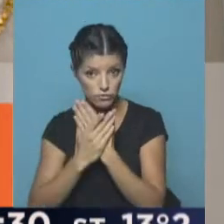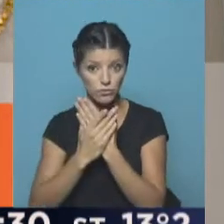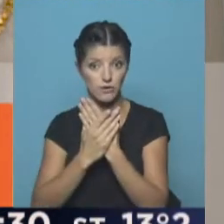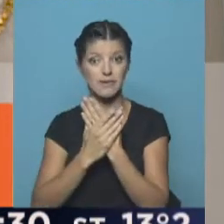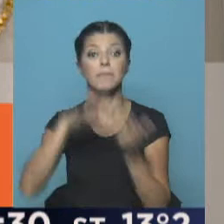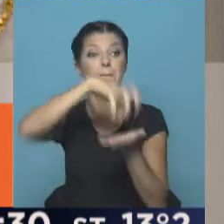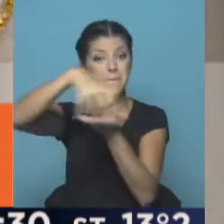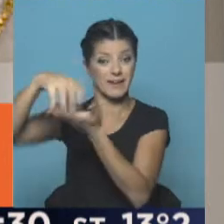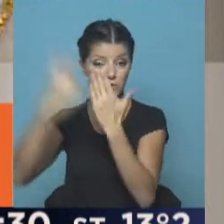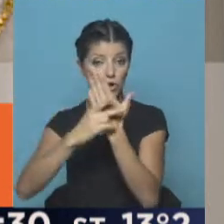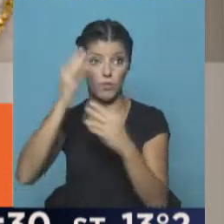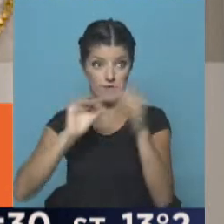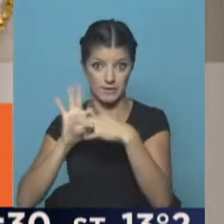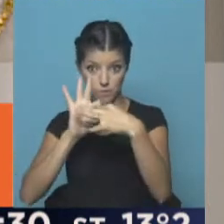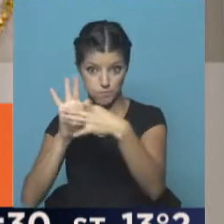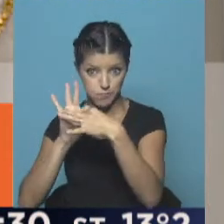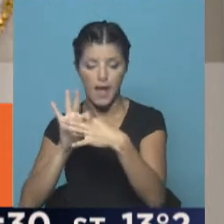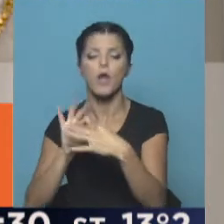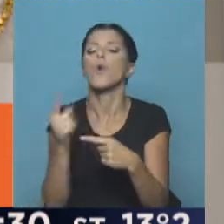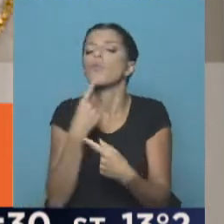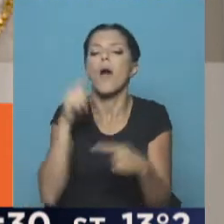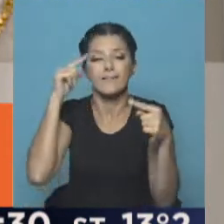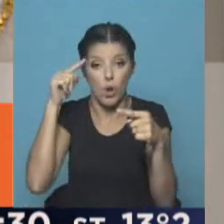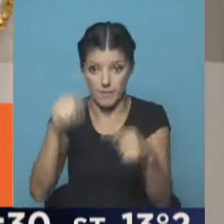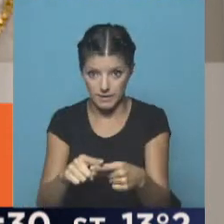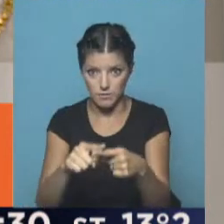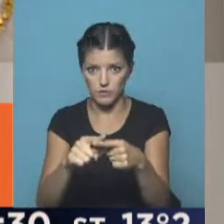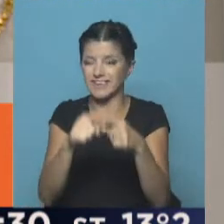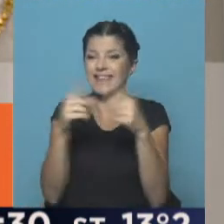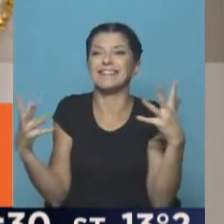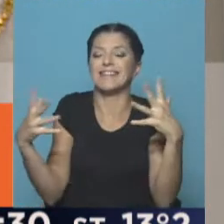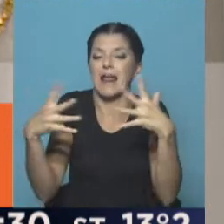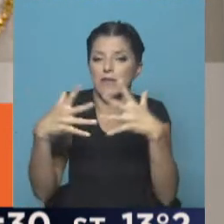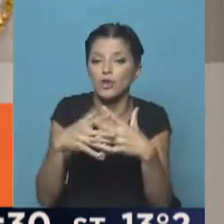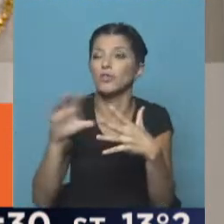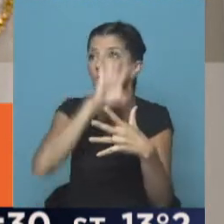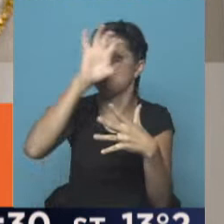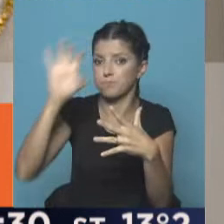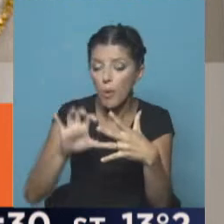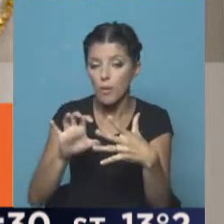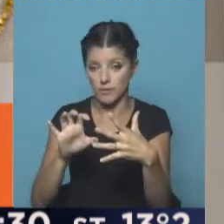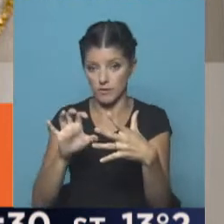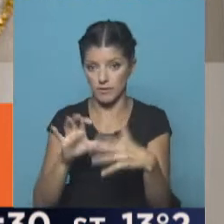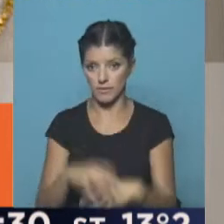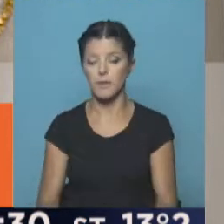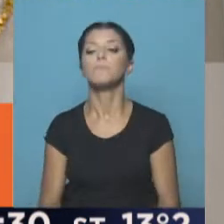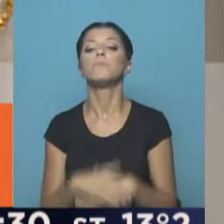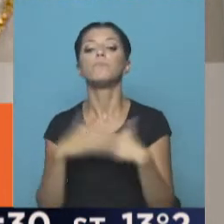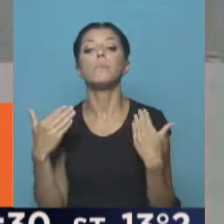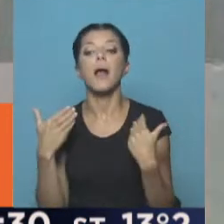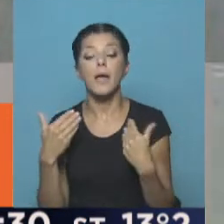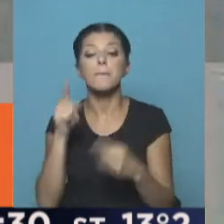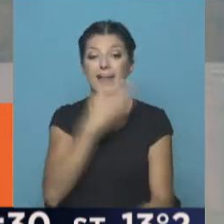ministerios. Esto es un abordaje integral, un abordaje interministerial que hace mucho más eficiente la presencia